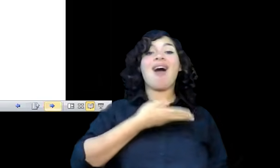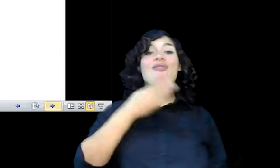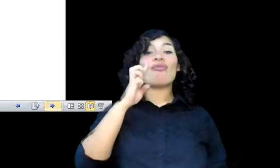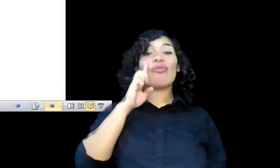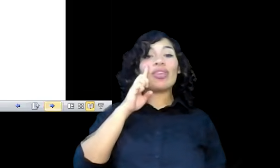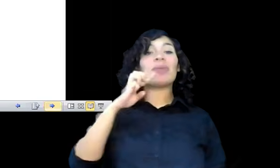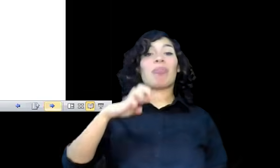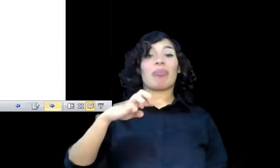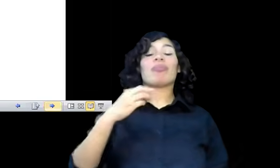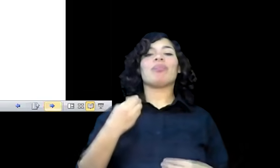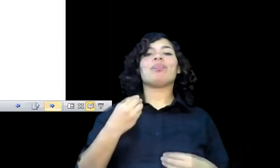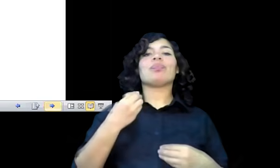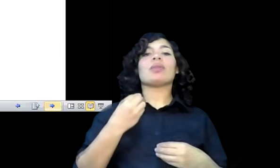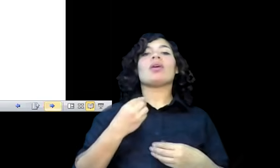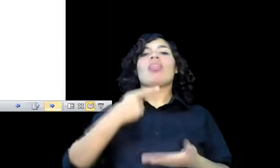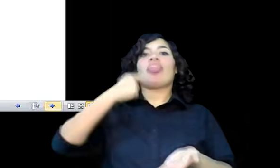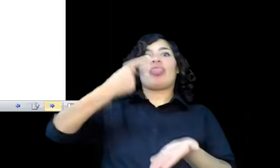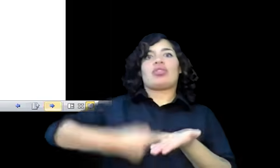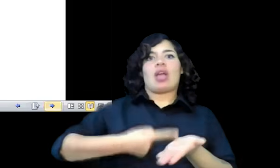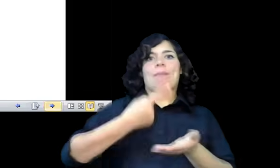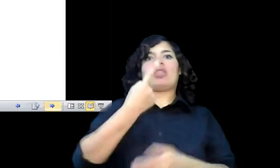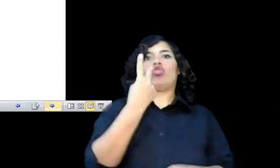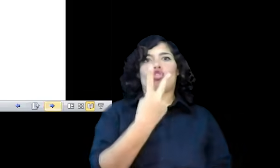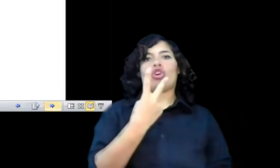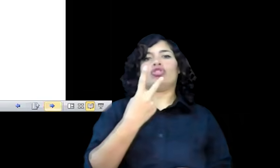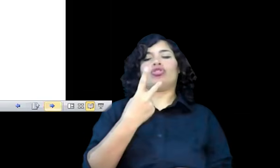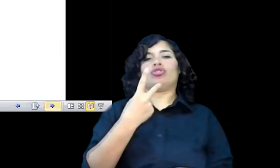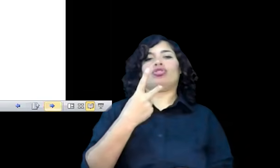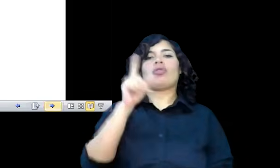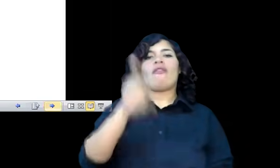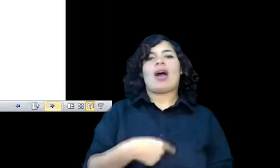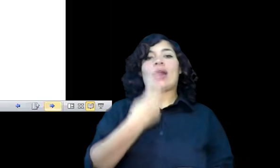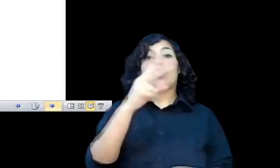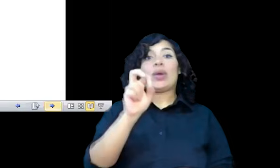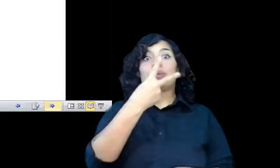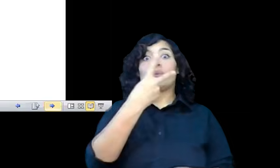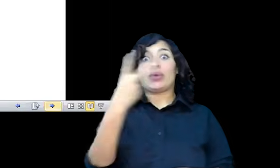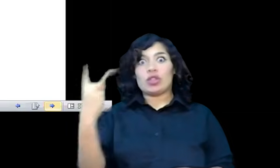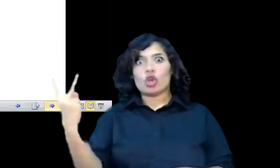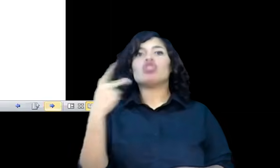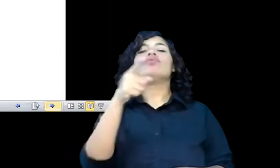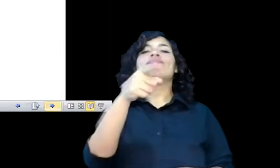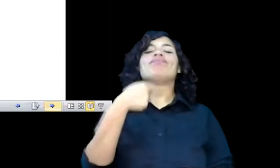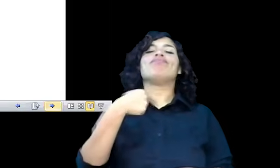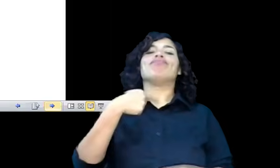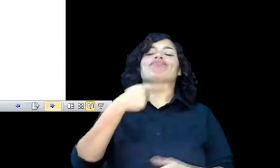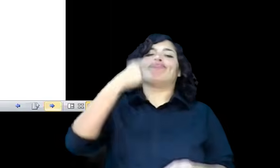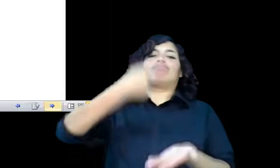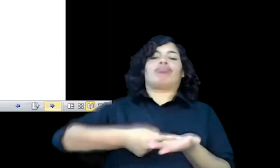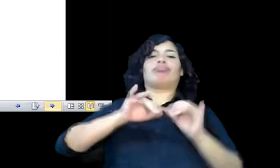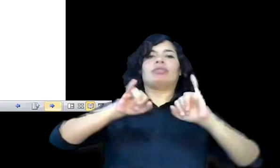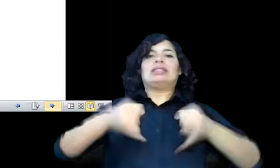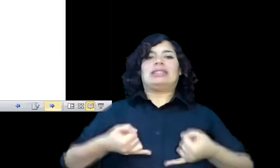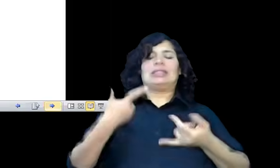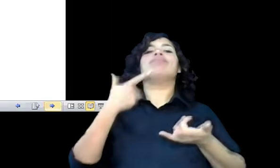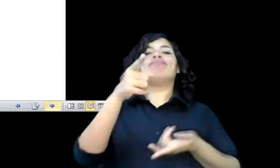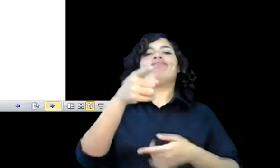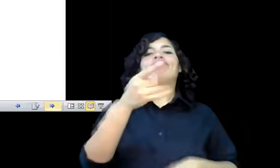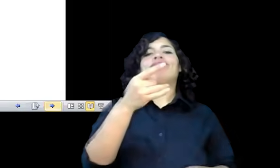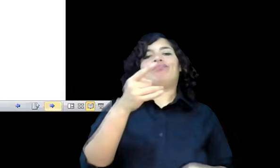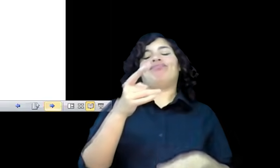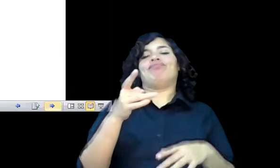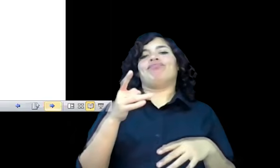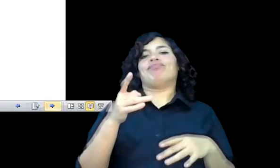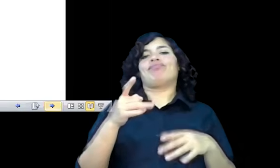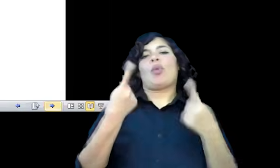reglamentó lo que es el dictamen 2 del 2022, donde aclara que los activos digitales son bienes grabados,